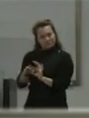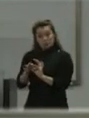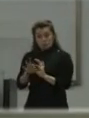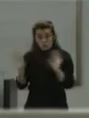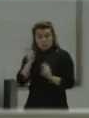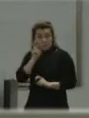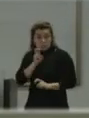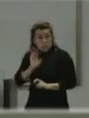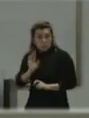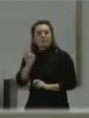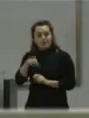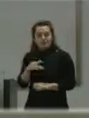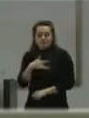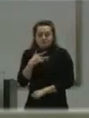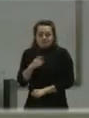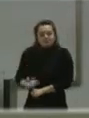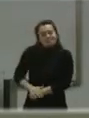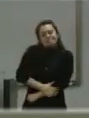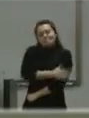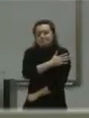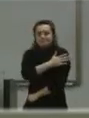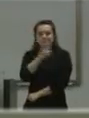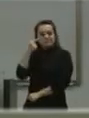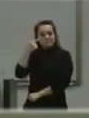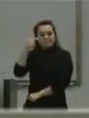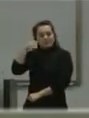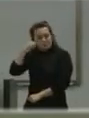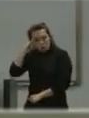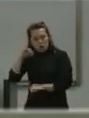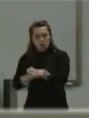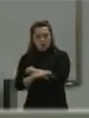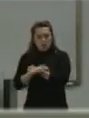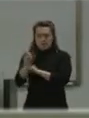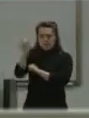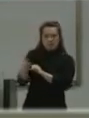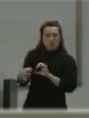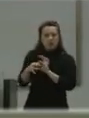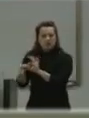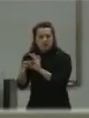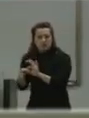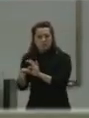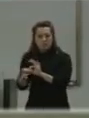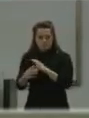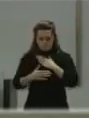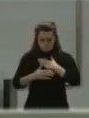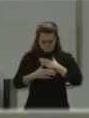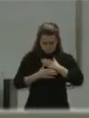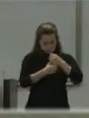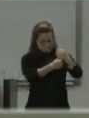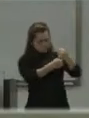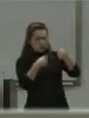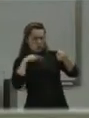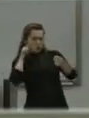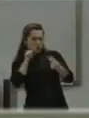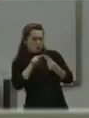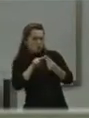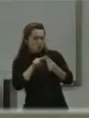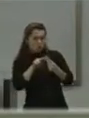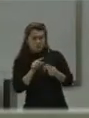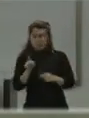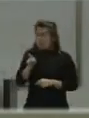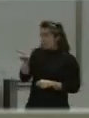en la sexual sino también el emotivo y lo psicológico con esa persona saber de conocer con quién puede andar con